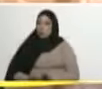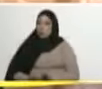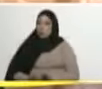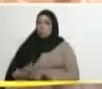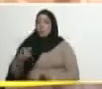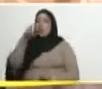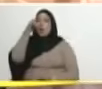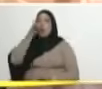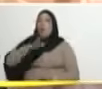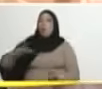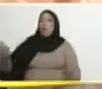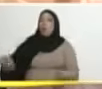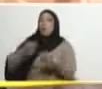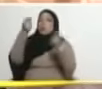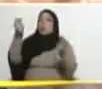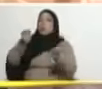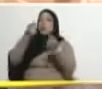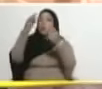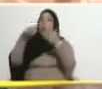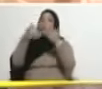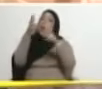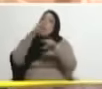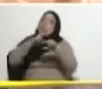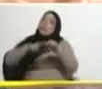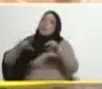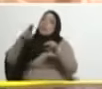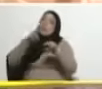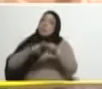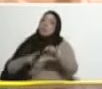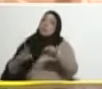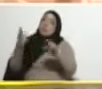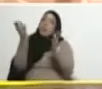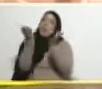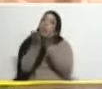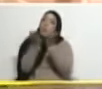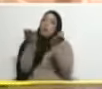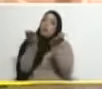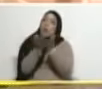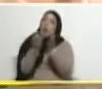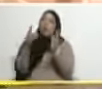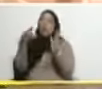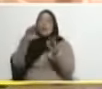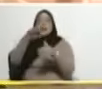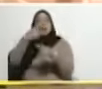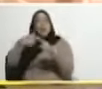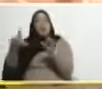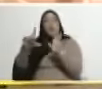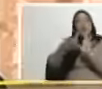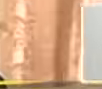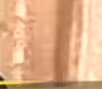aquella consigna que hasta los niños de las escuelas, de los colegios, de los